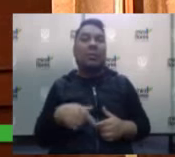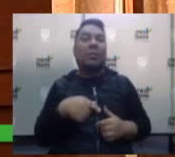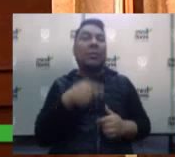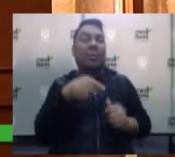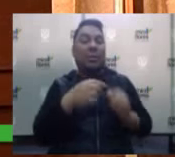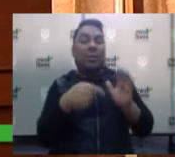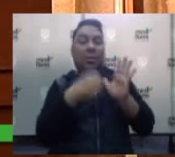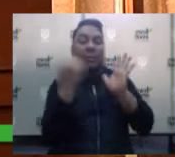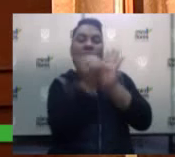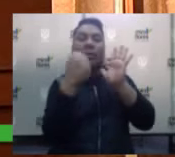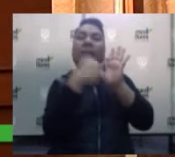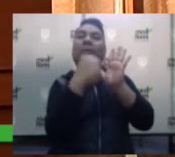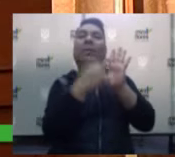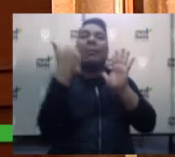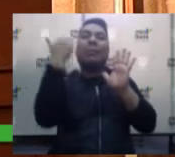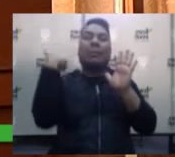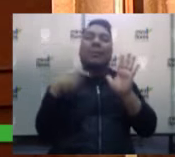alguna ubicación con respecto